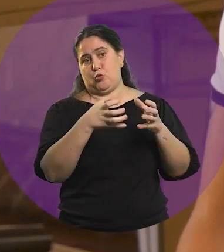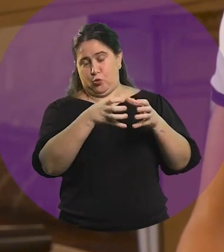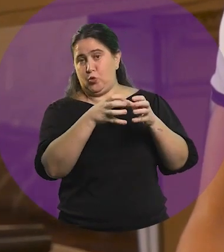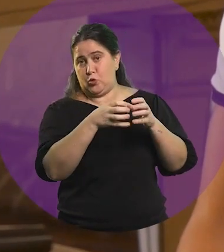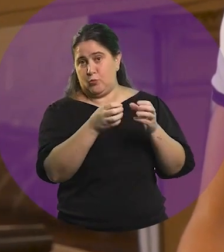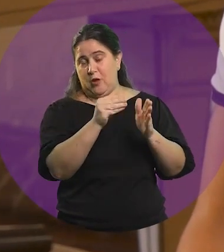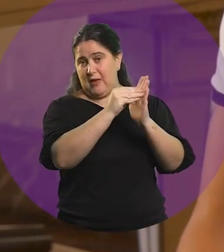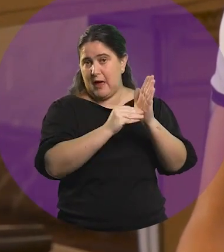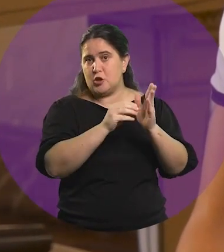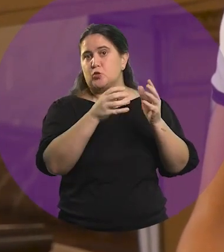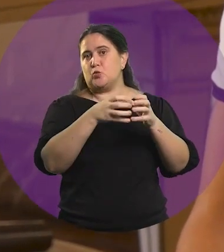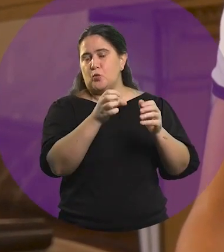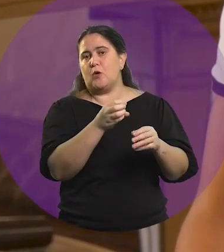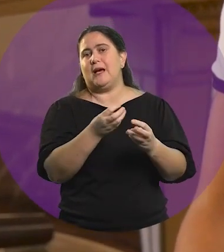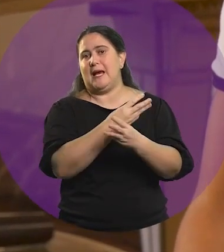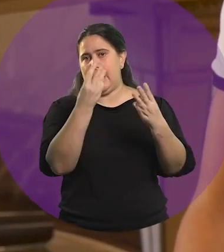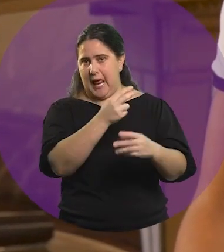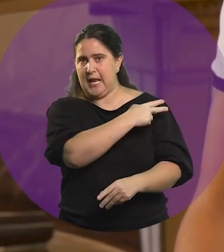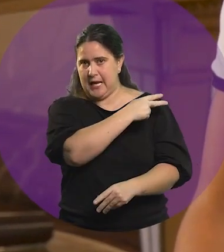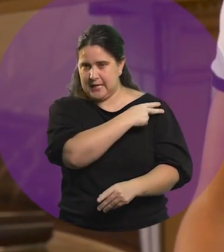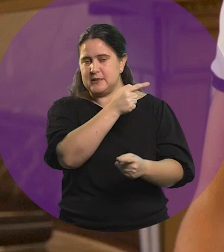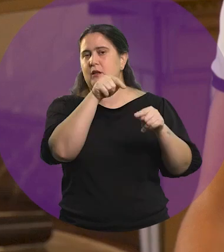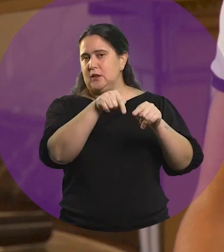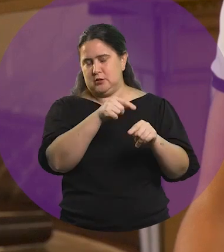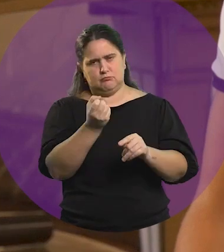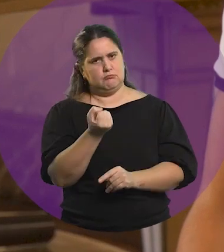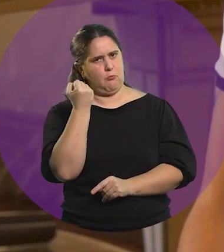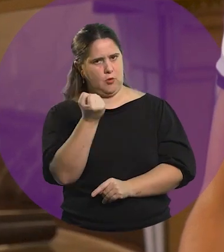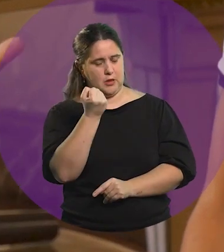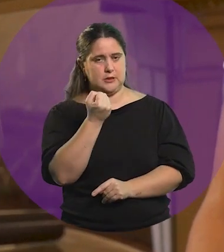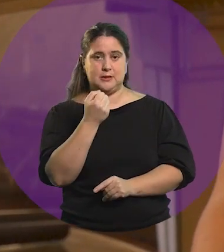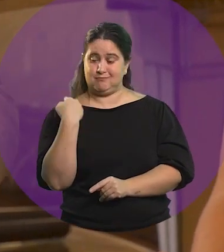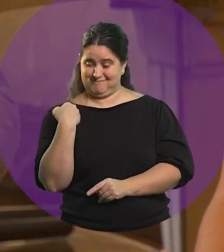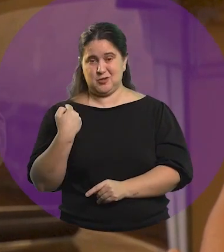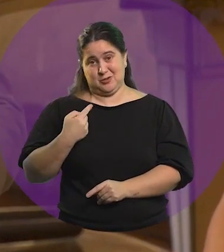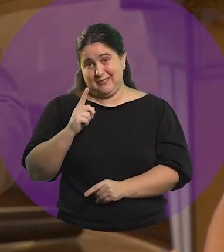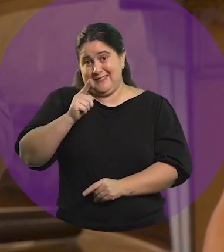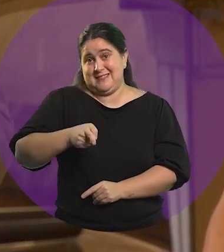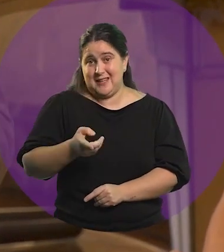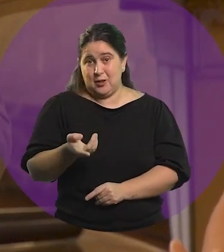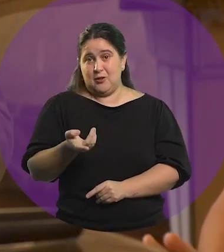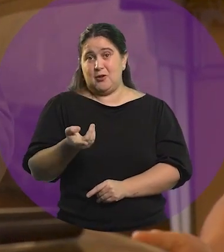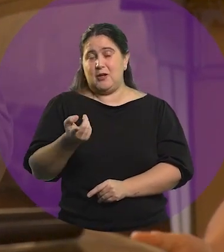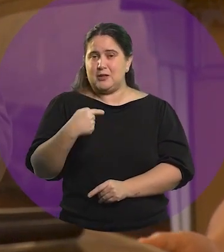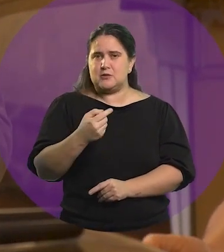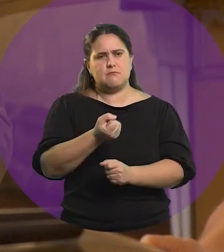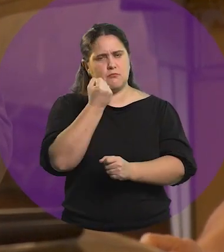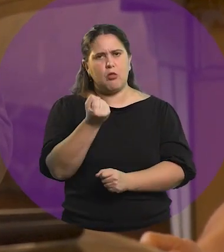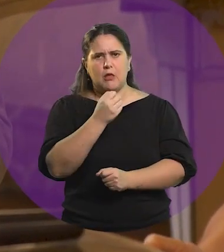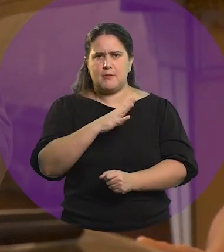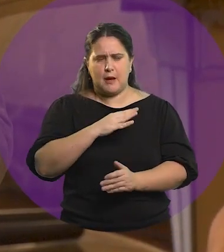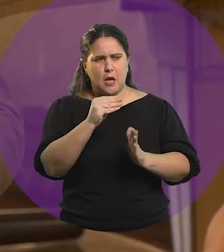de datos, de la gerencia general, en este sentido, como tomador de decisión,